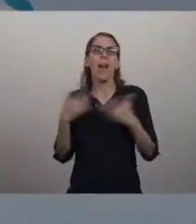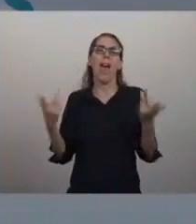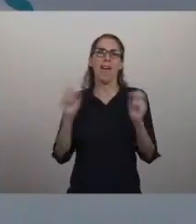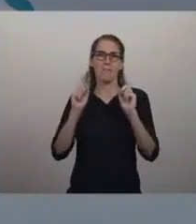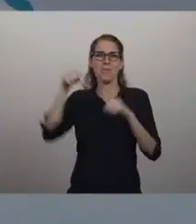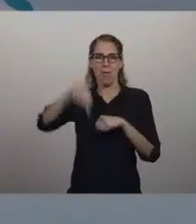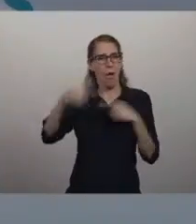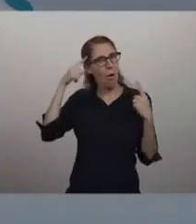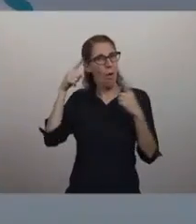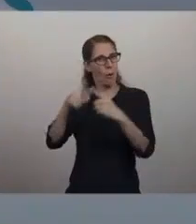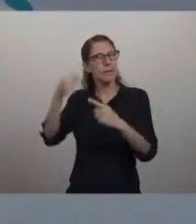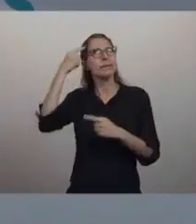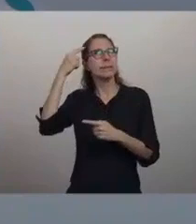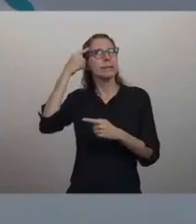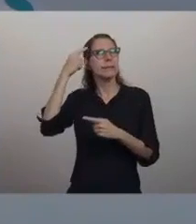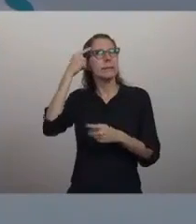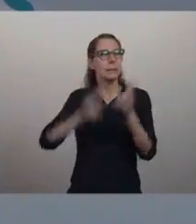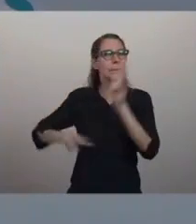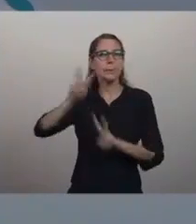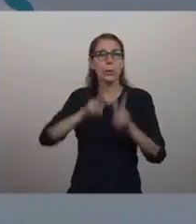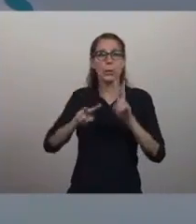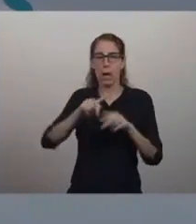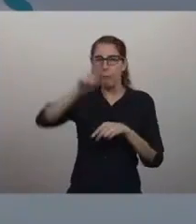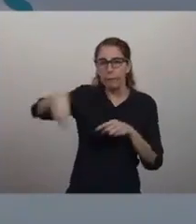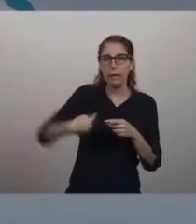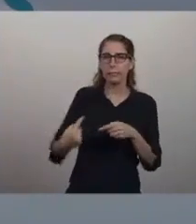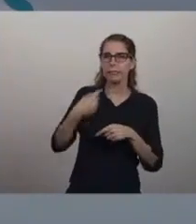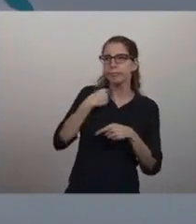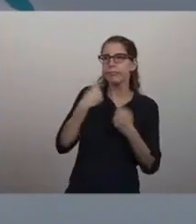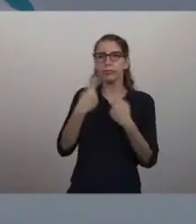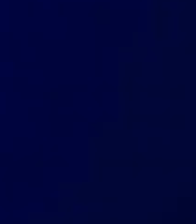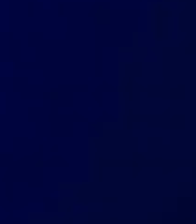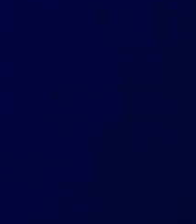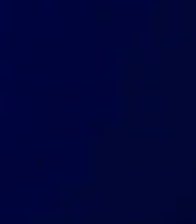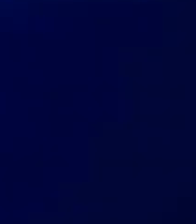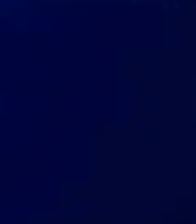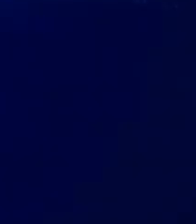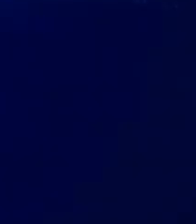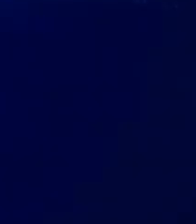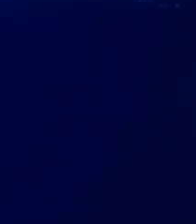tiene el objetivo de empezar a mitigar esos efectos de permitir la industrialización